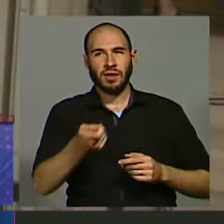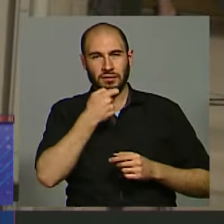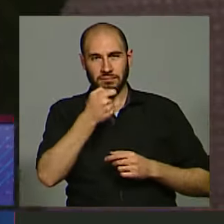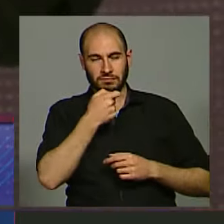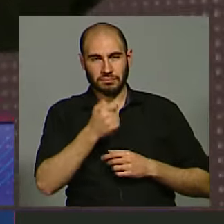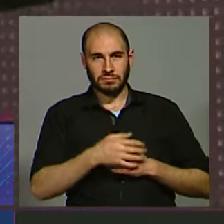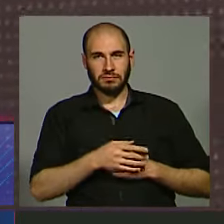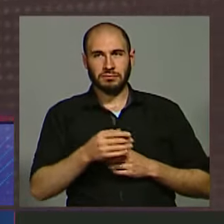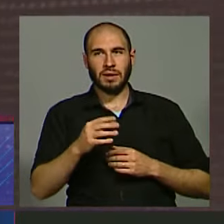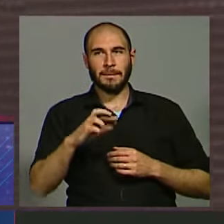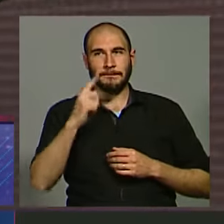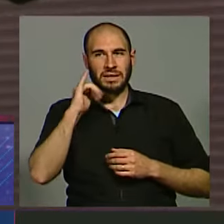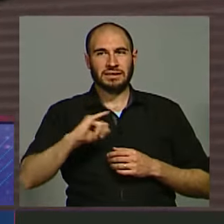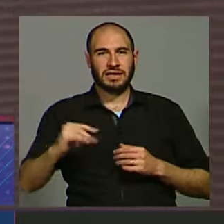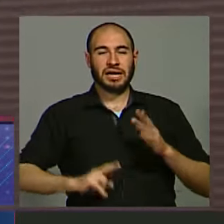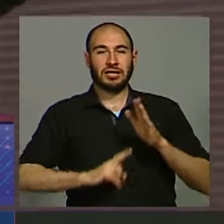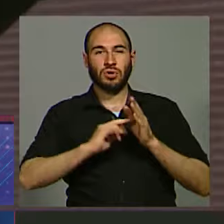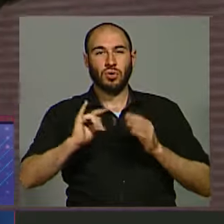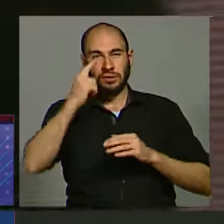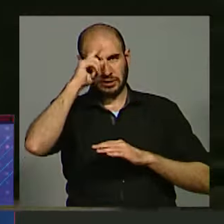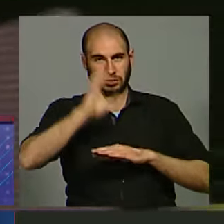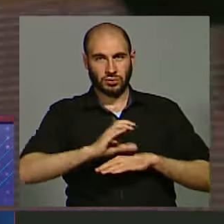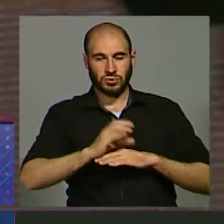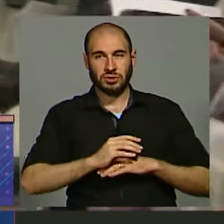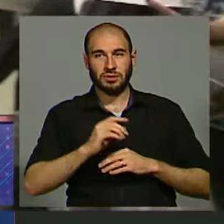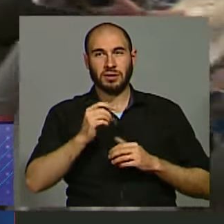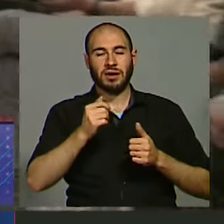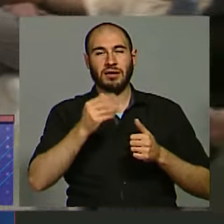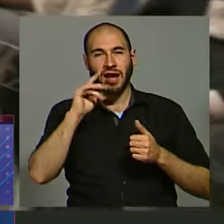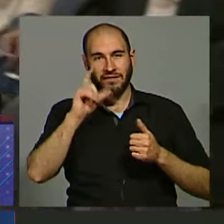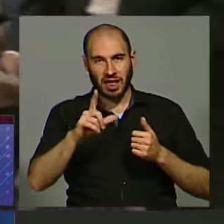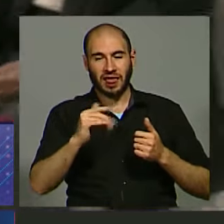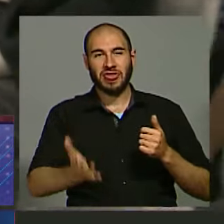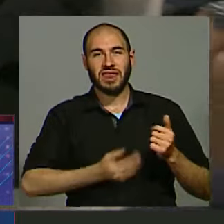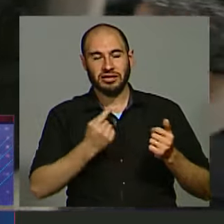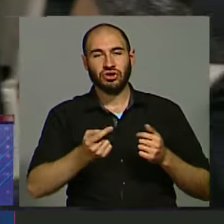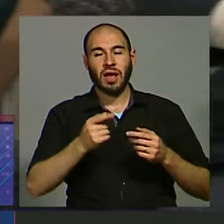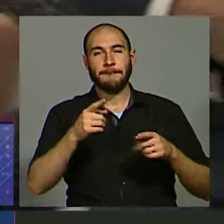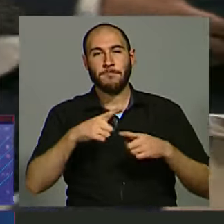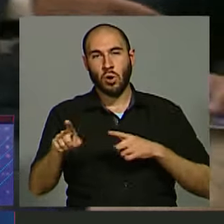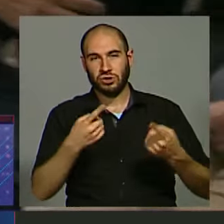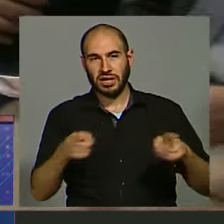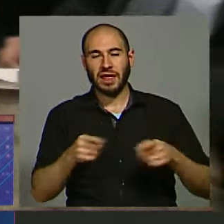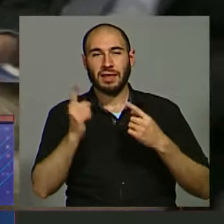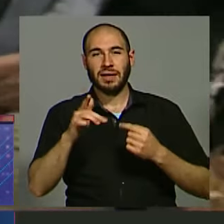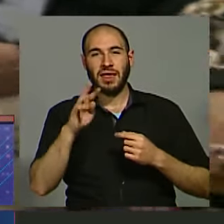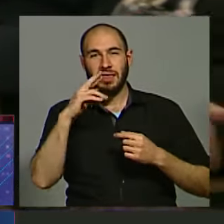entrevista que le hicimos a Daniel Pizzi, rector de la UNCUYO, Gabriela Gembe, directora de las carreras musicales, y